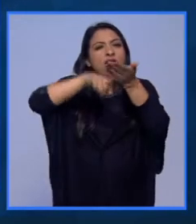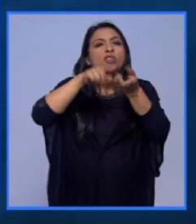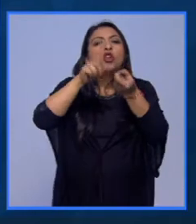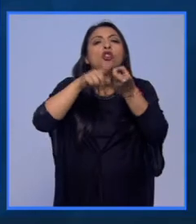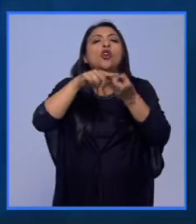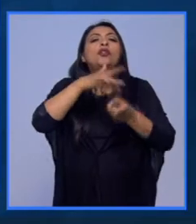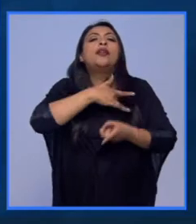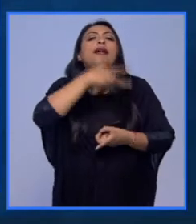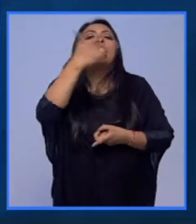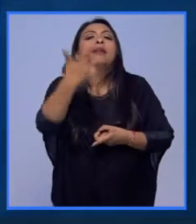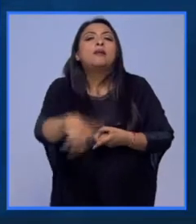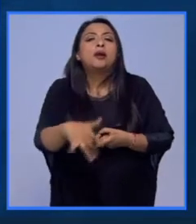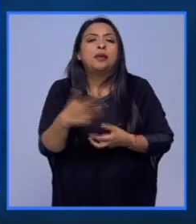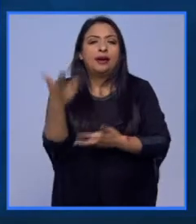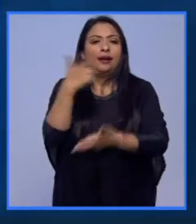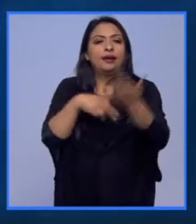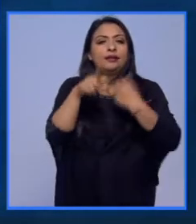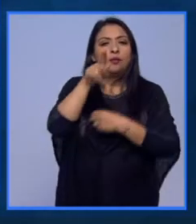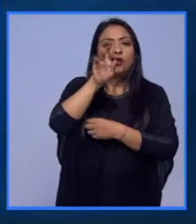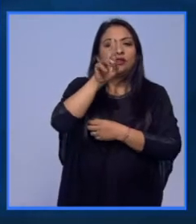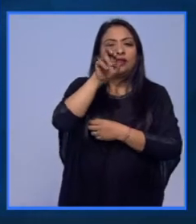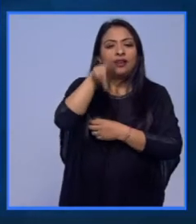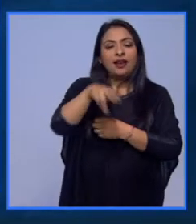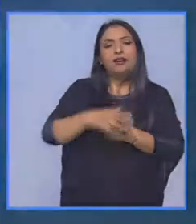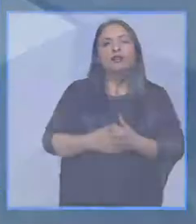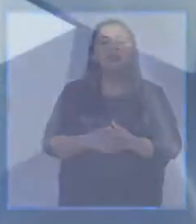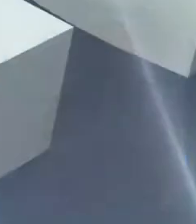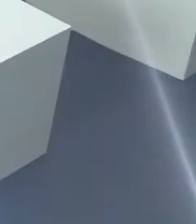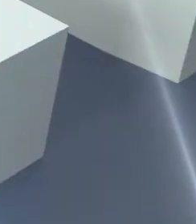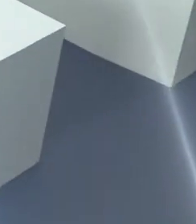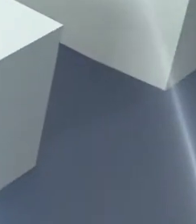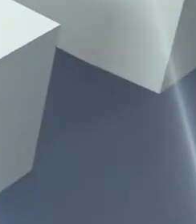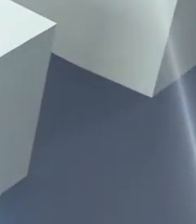el enamoramiento. Regresemos con Karen Rivera.